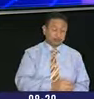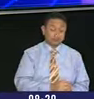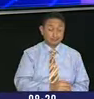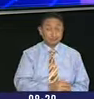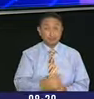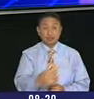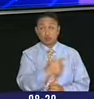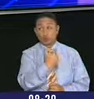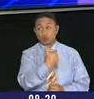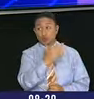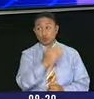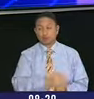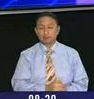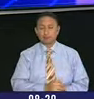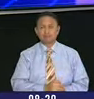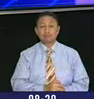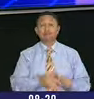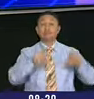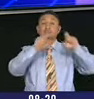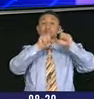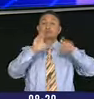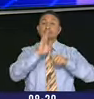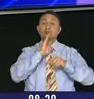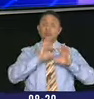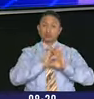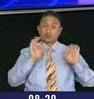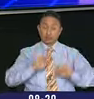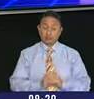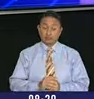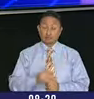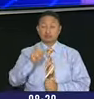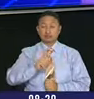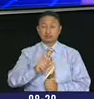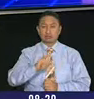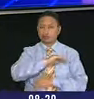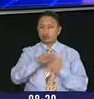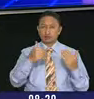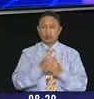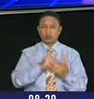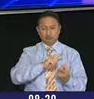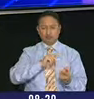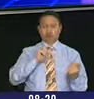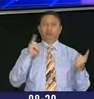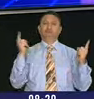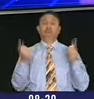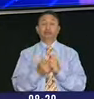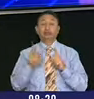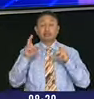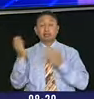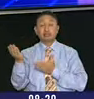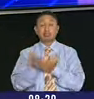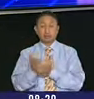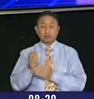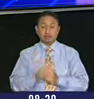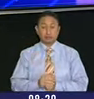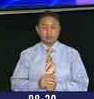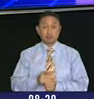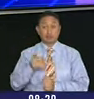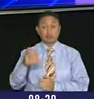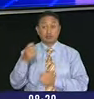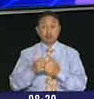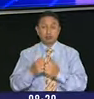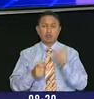largo tiempo. Realmente la empresa Agua Potable tiene que hacerse una reingeniería total en el aspecto de servicio. O algo sucede, o hay